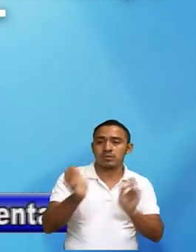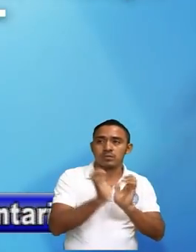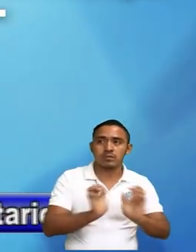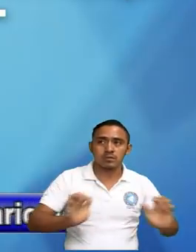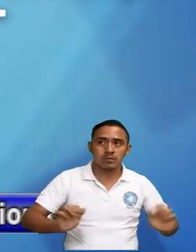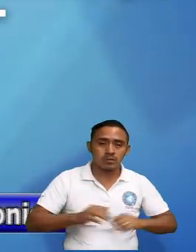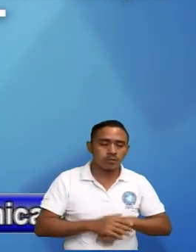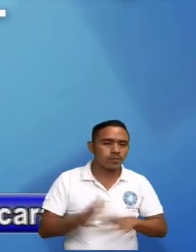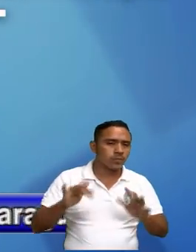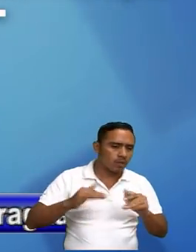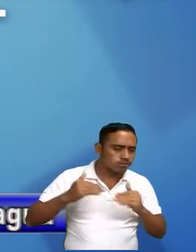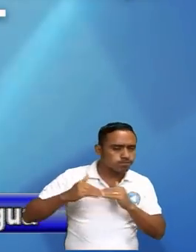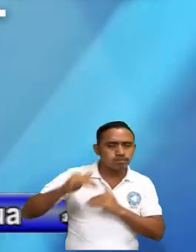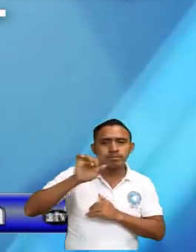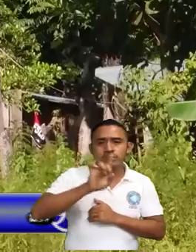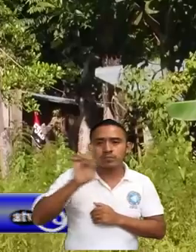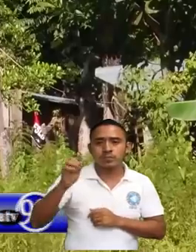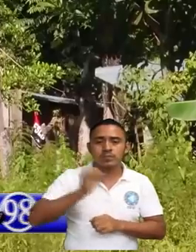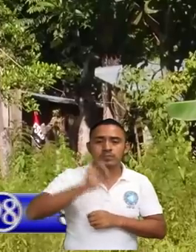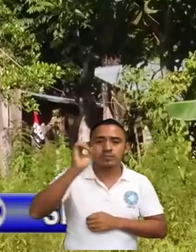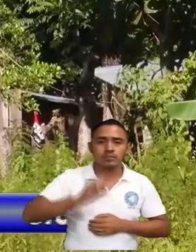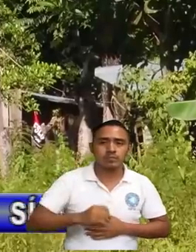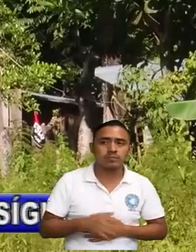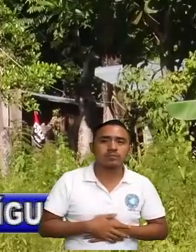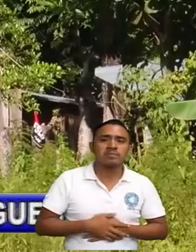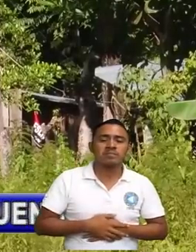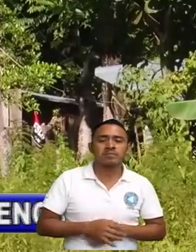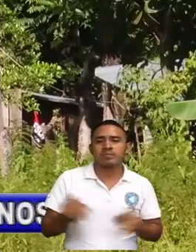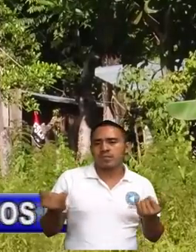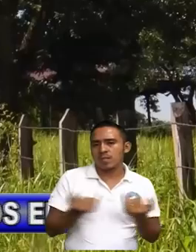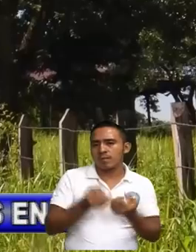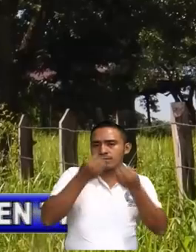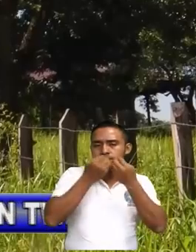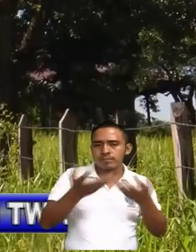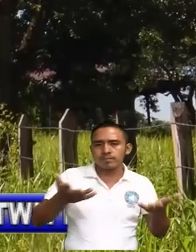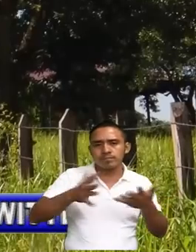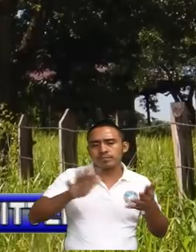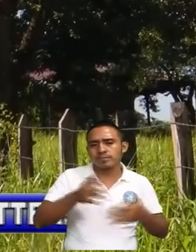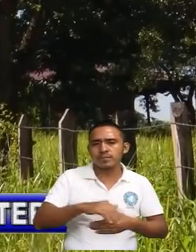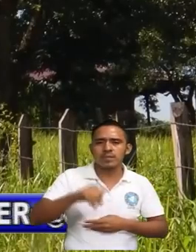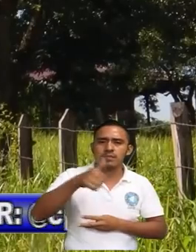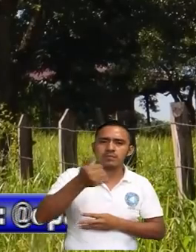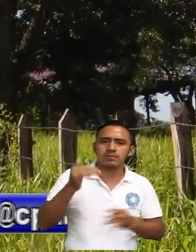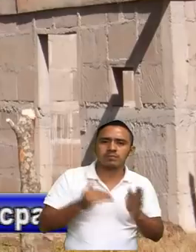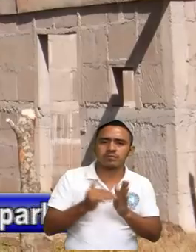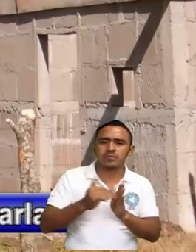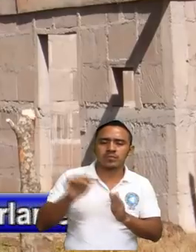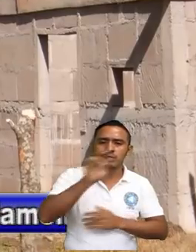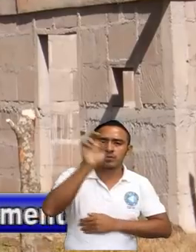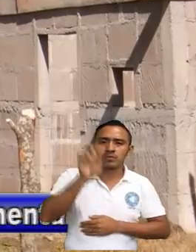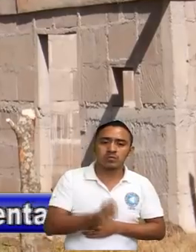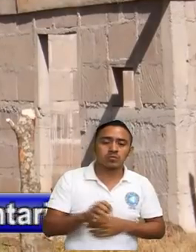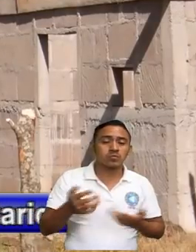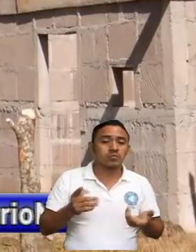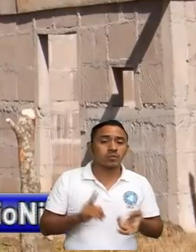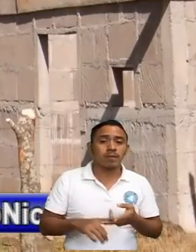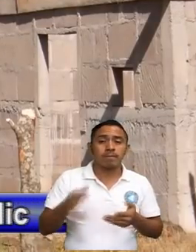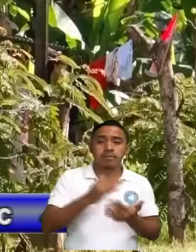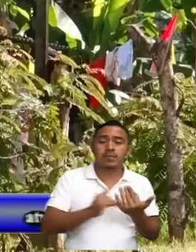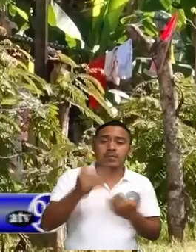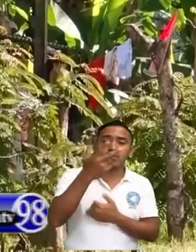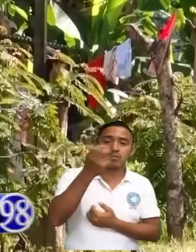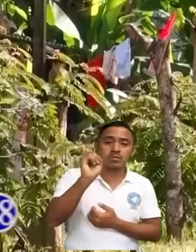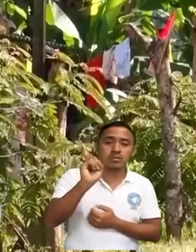del 11%. También dio a conocer la inversión de más de 6 millones de córdobas para electrificar a más de 80